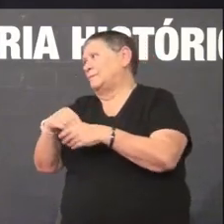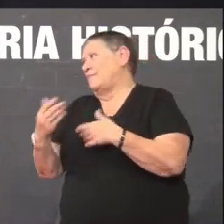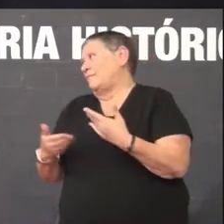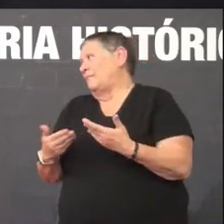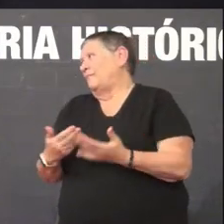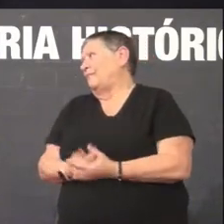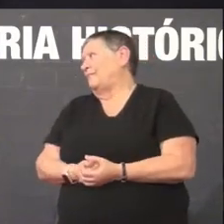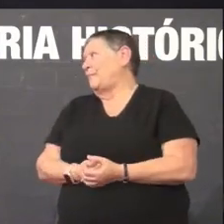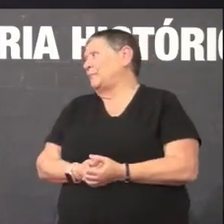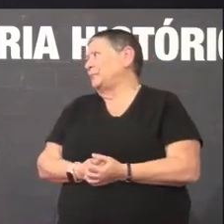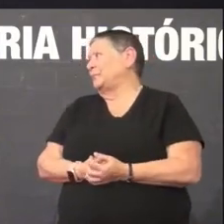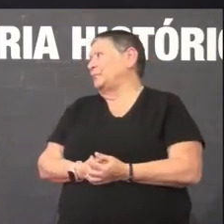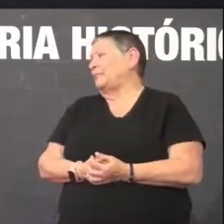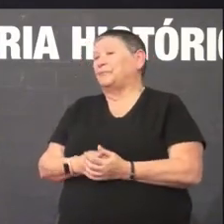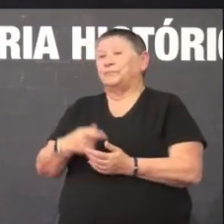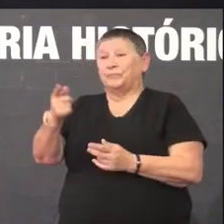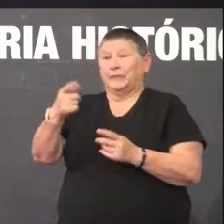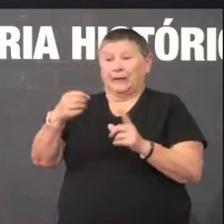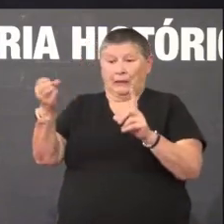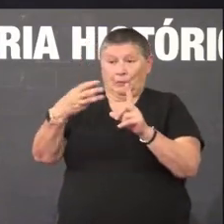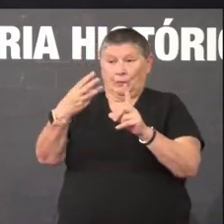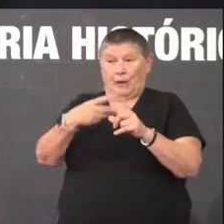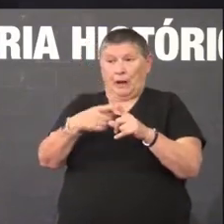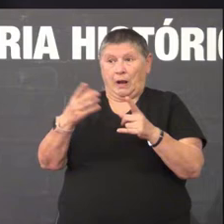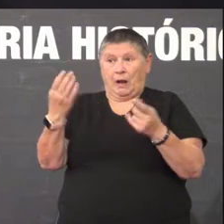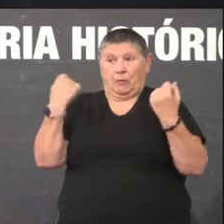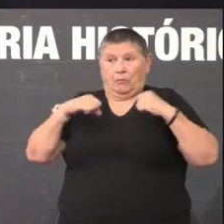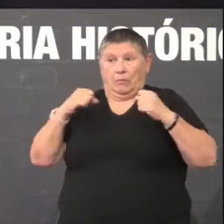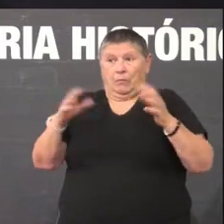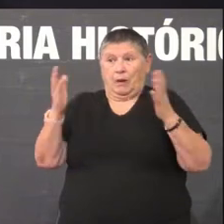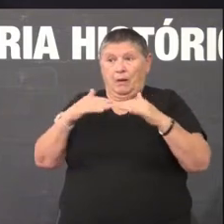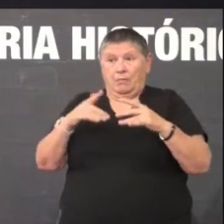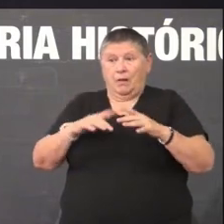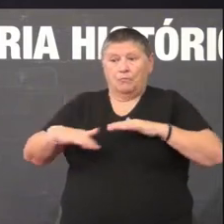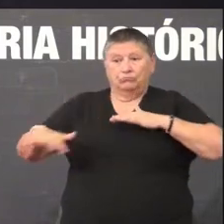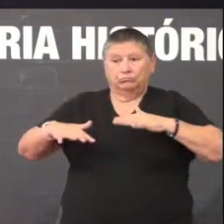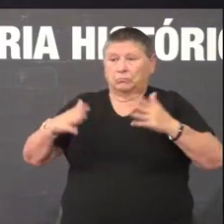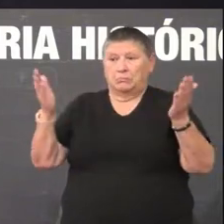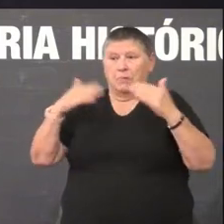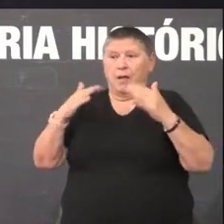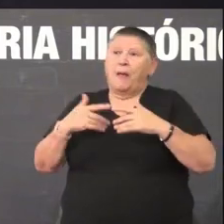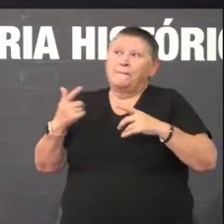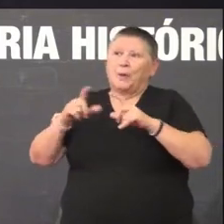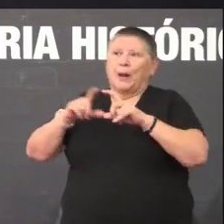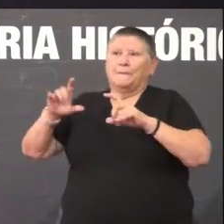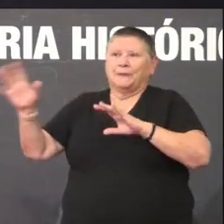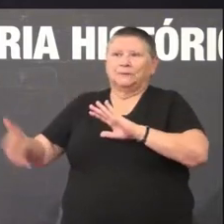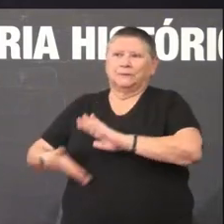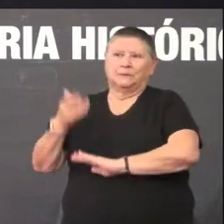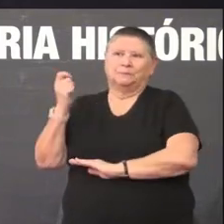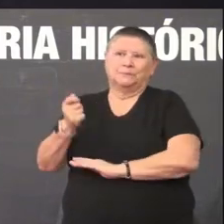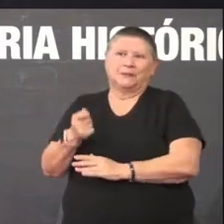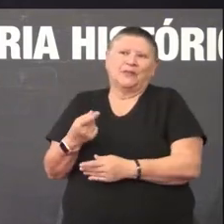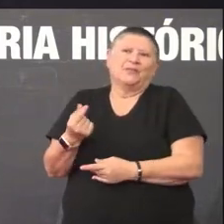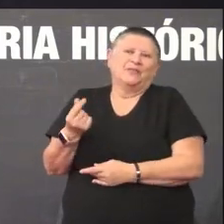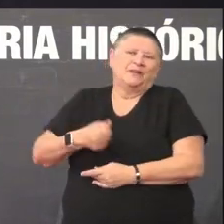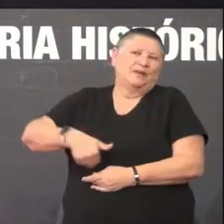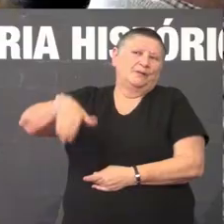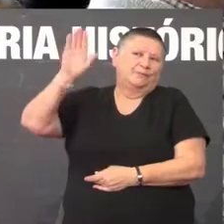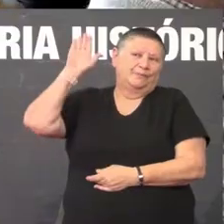página que no tenía ninguna actividad, pues las grandes empresas españolas metieron miles y miles de euros, ¿no?